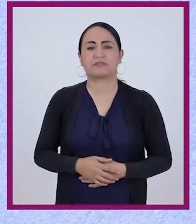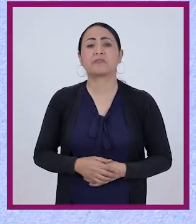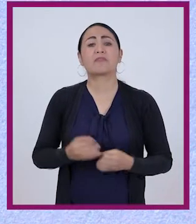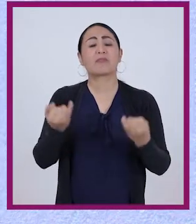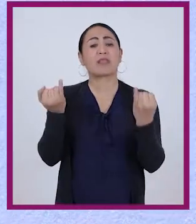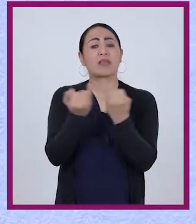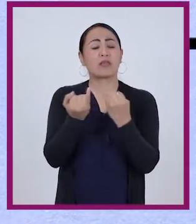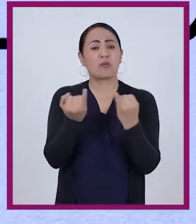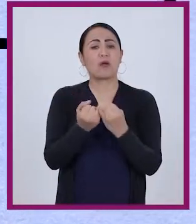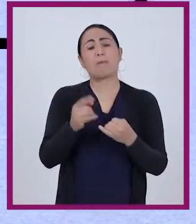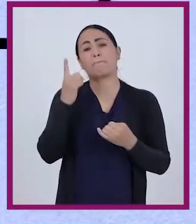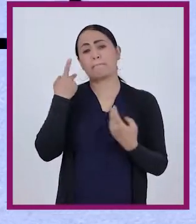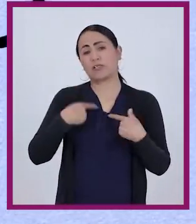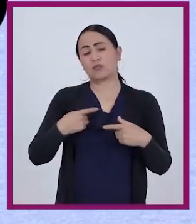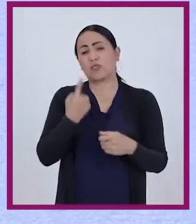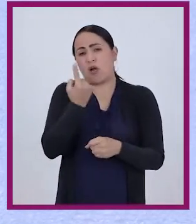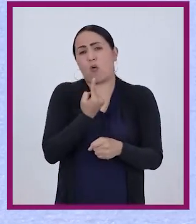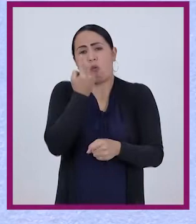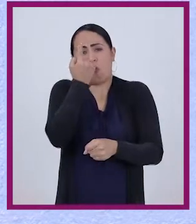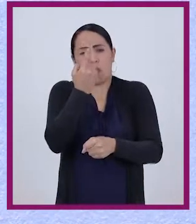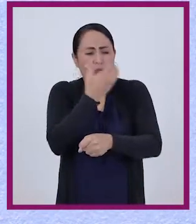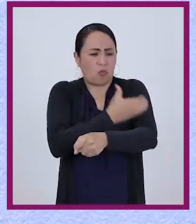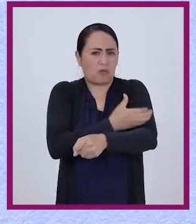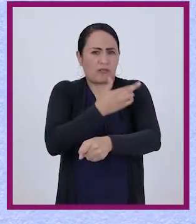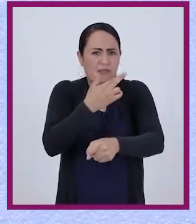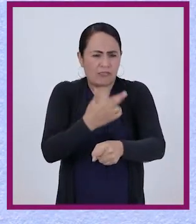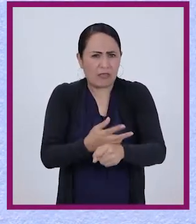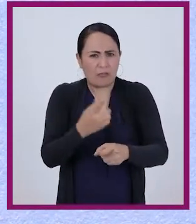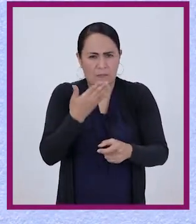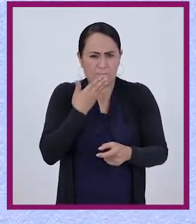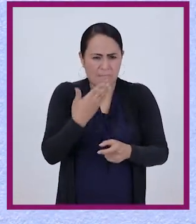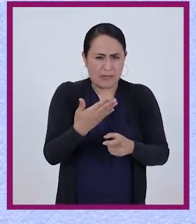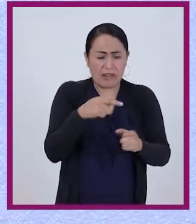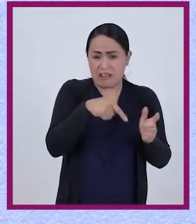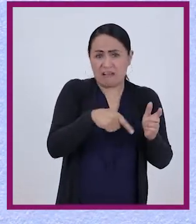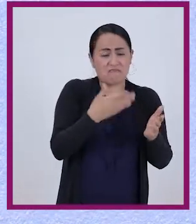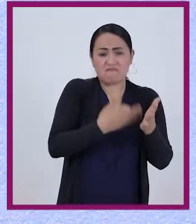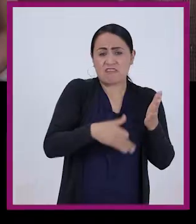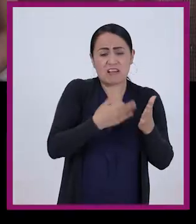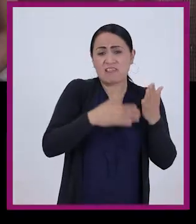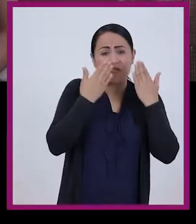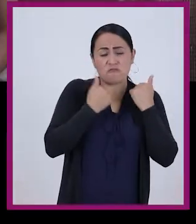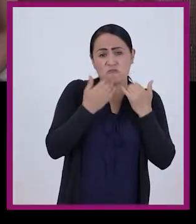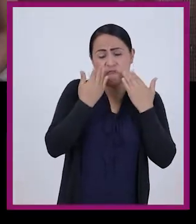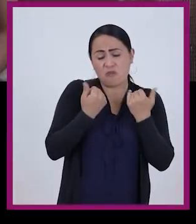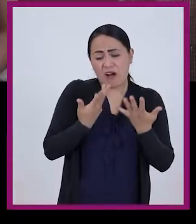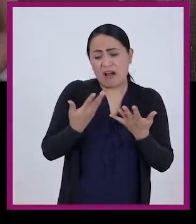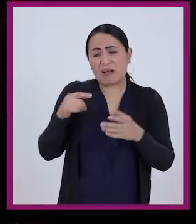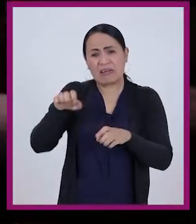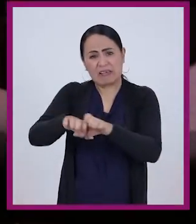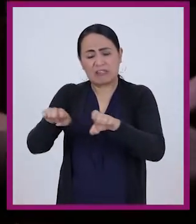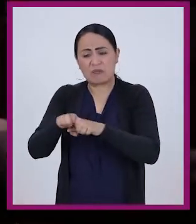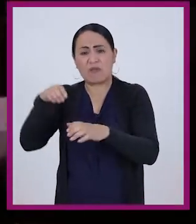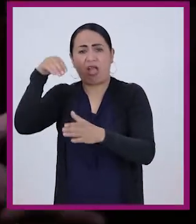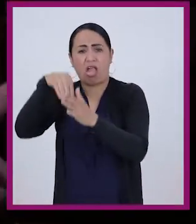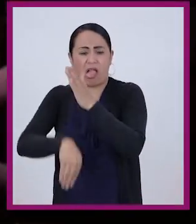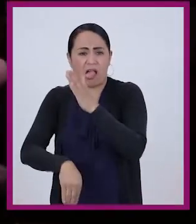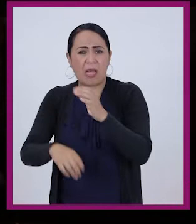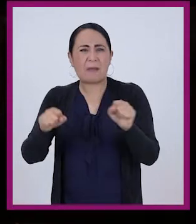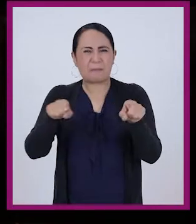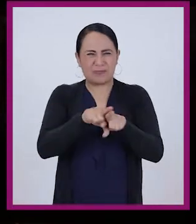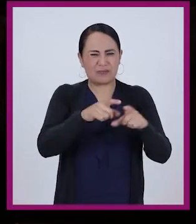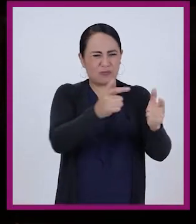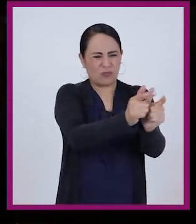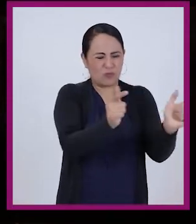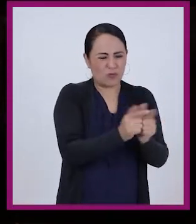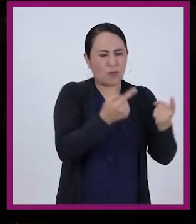La falta de un buen líder o coordinador puede hacer que todo el esfuerzo se venga abajo, tal como un director de orquesta. Si